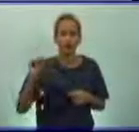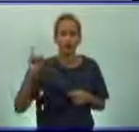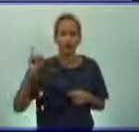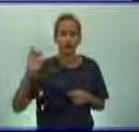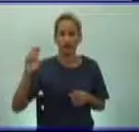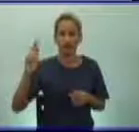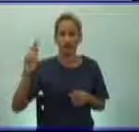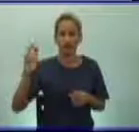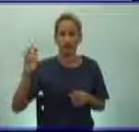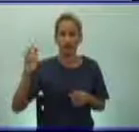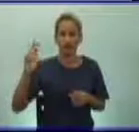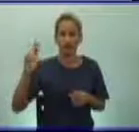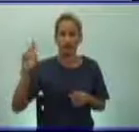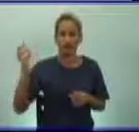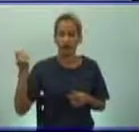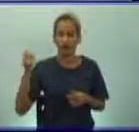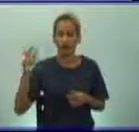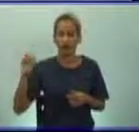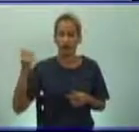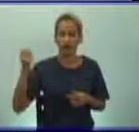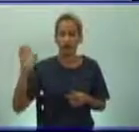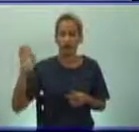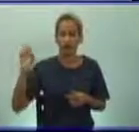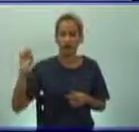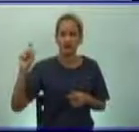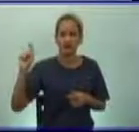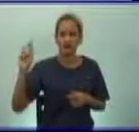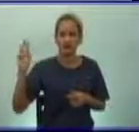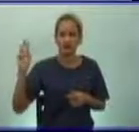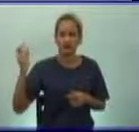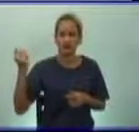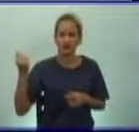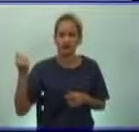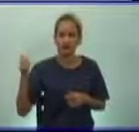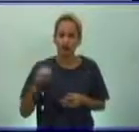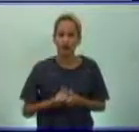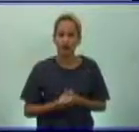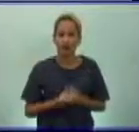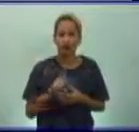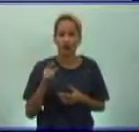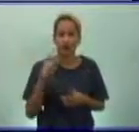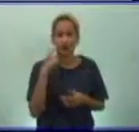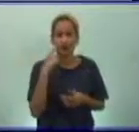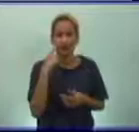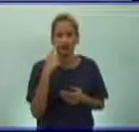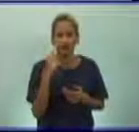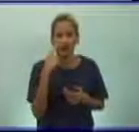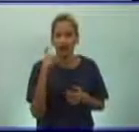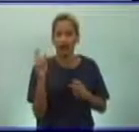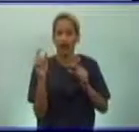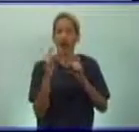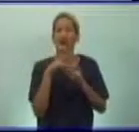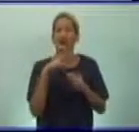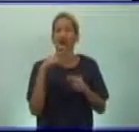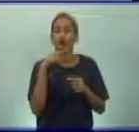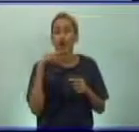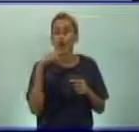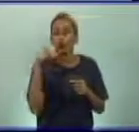Como pueden apreciar en este fragmento del texto, aparece destacada una pareja de sustantivo y